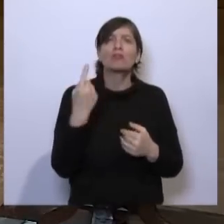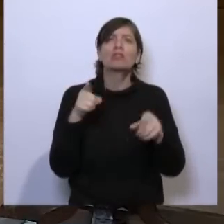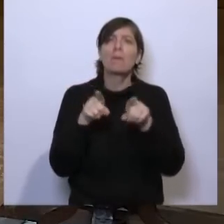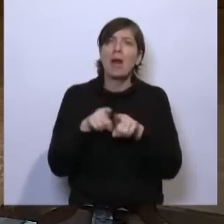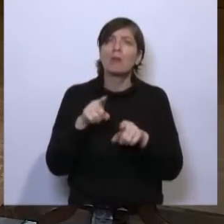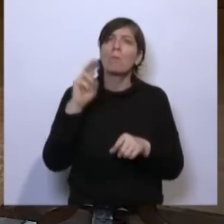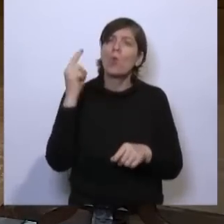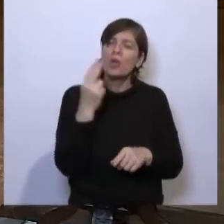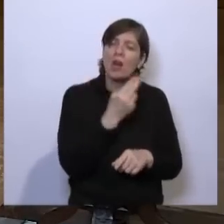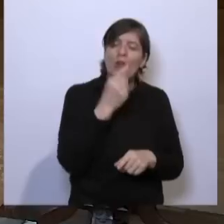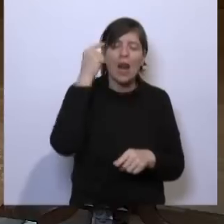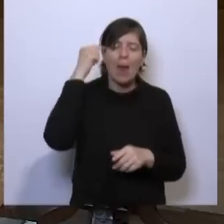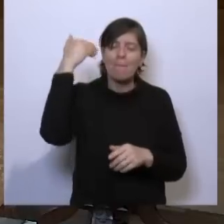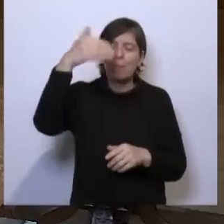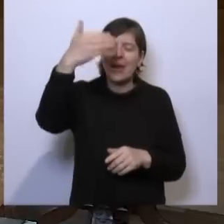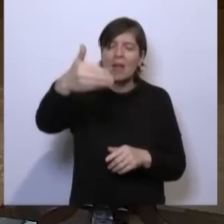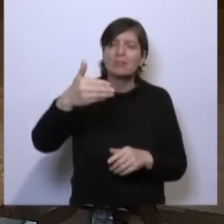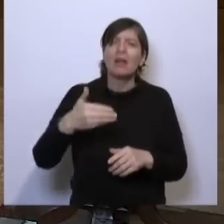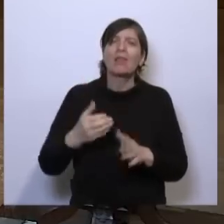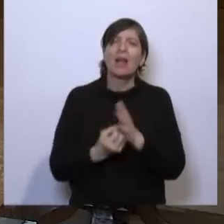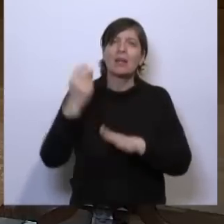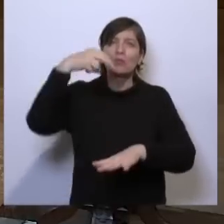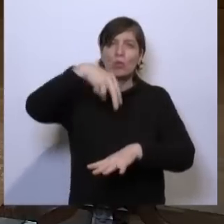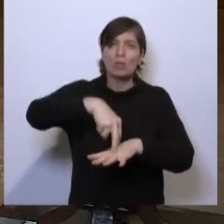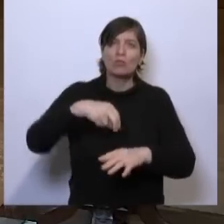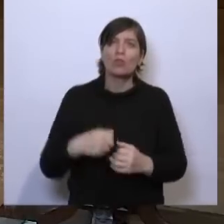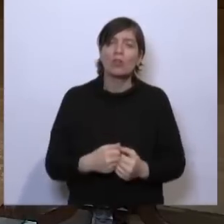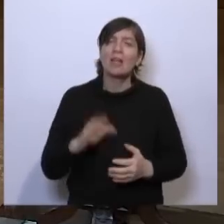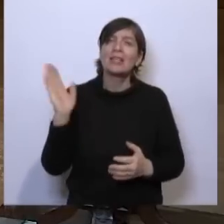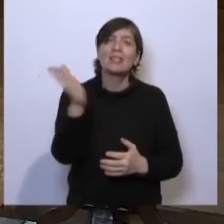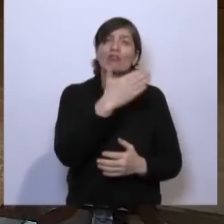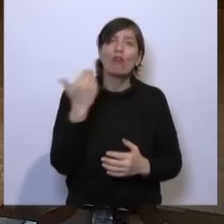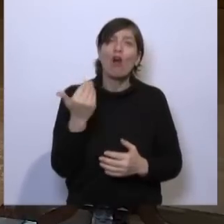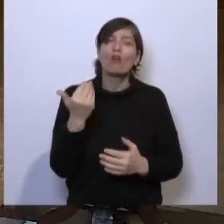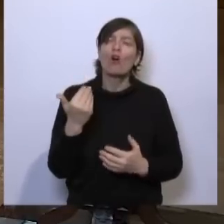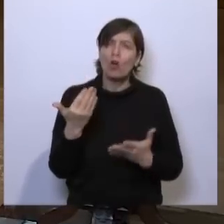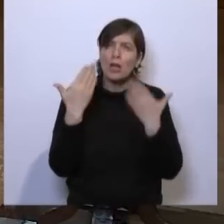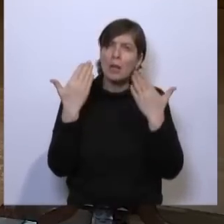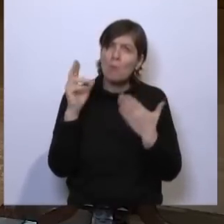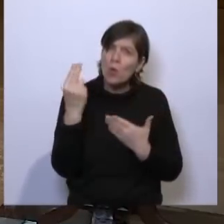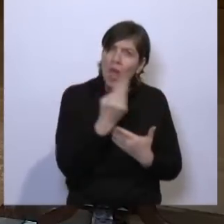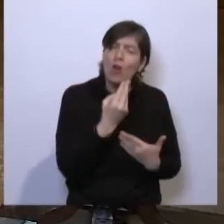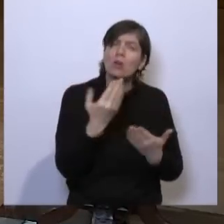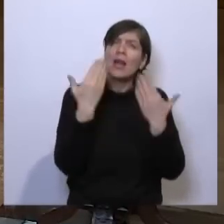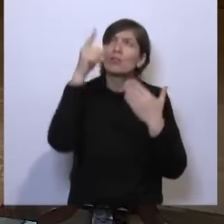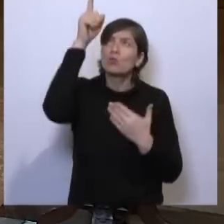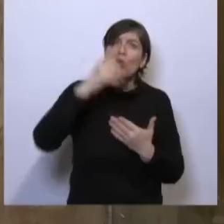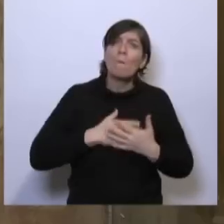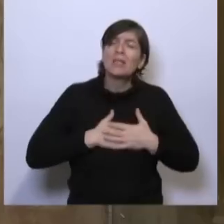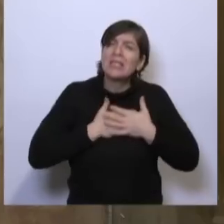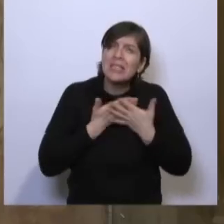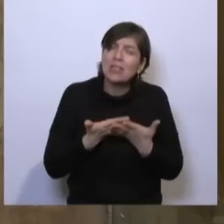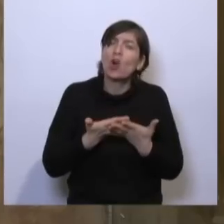hermanos que se durmieron en la esperanza de la resurrección y de todos los que han muerto en tu